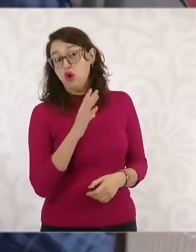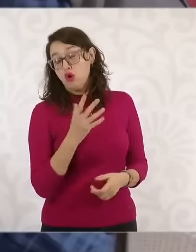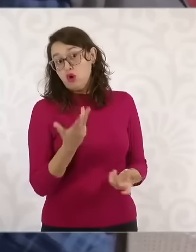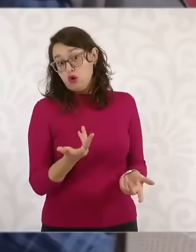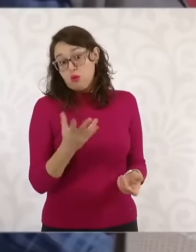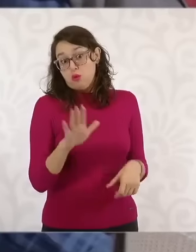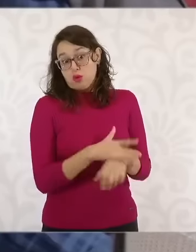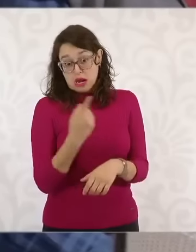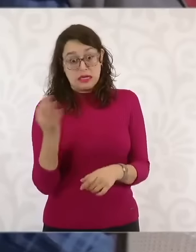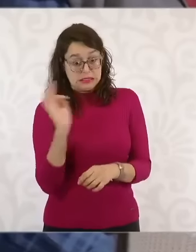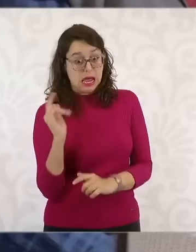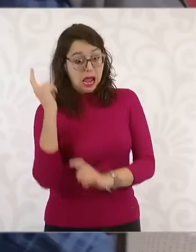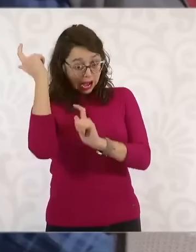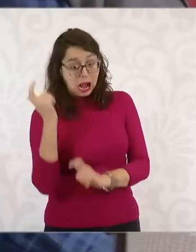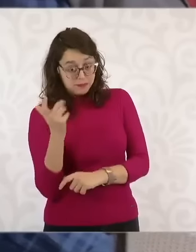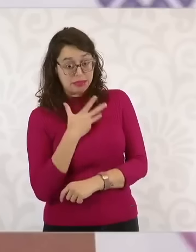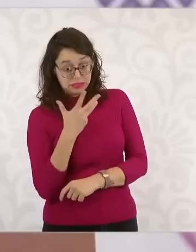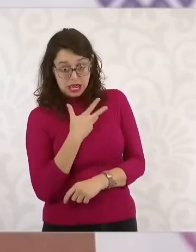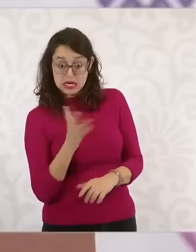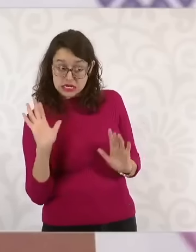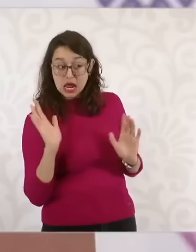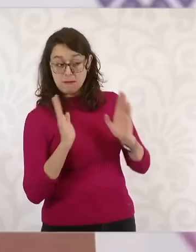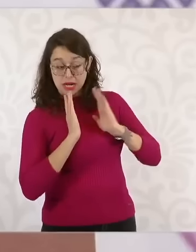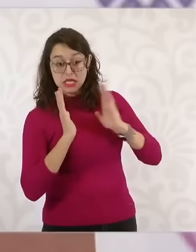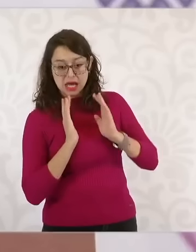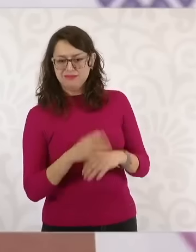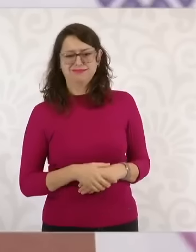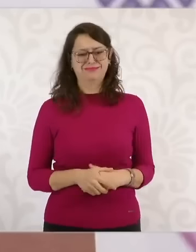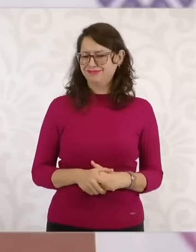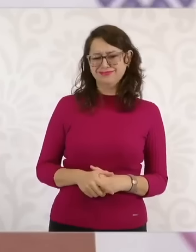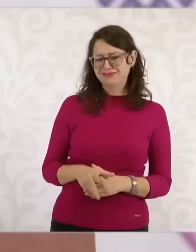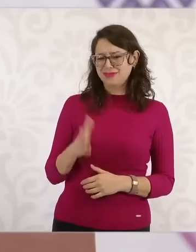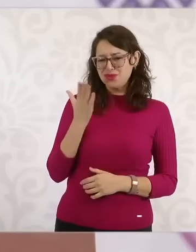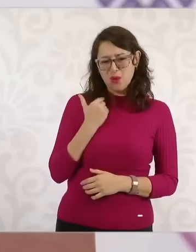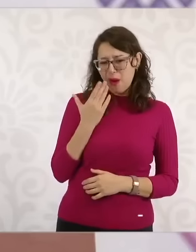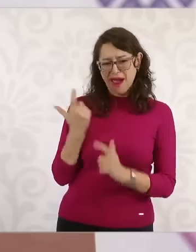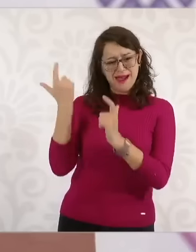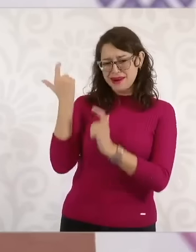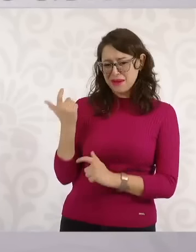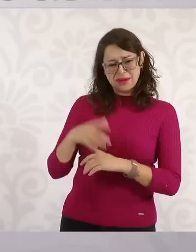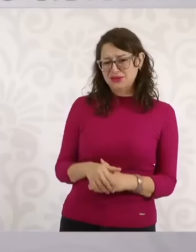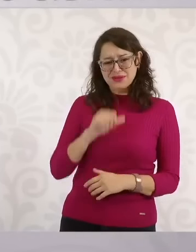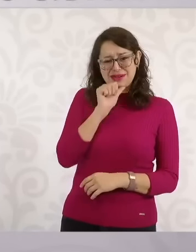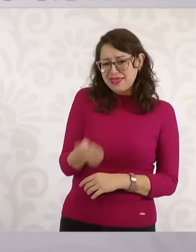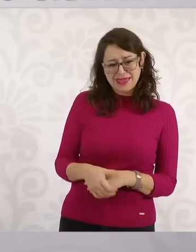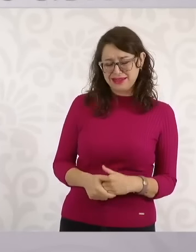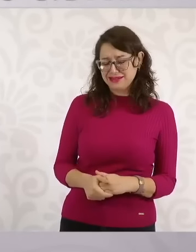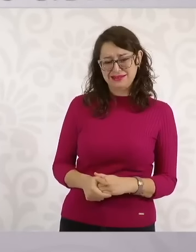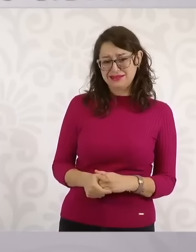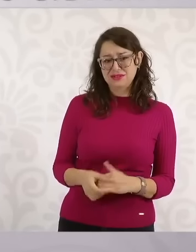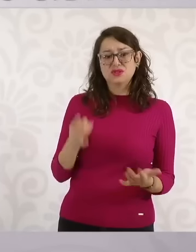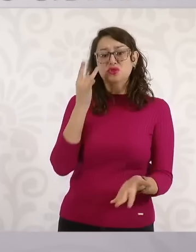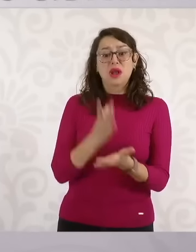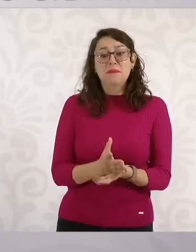qué armamento, porque finalmente son militares estadounidenses. No traían armamento, eso no tenían armamento. Okay. Venía